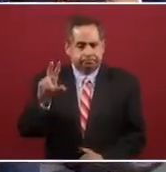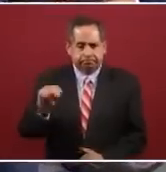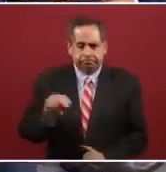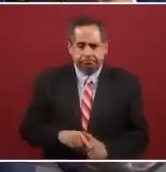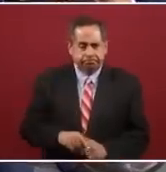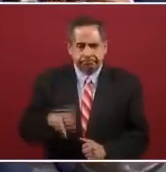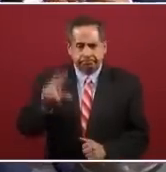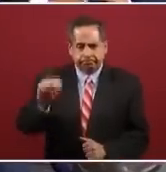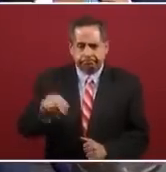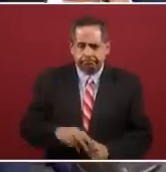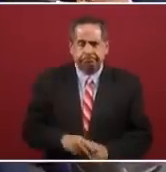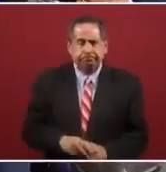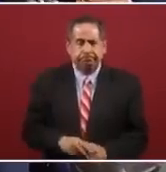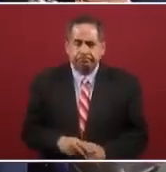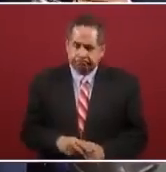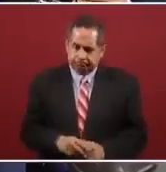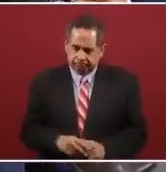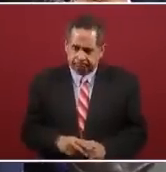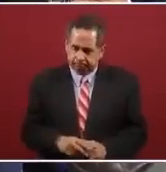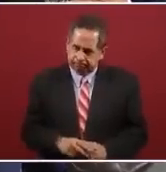No.